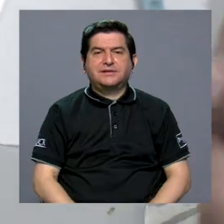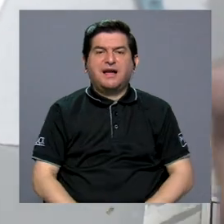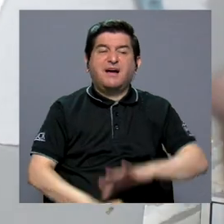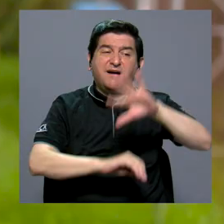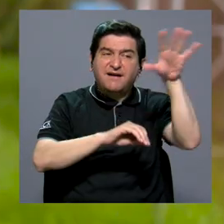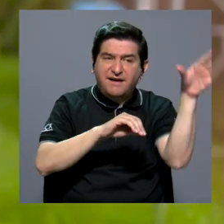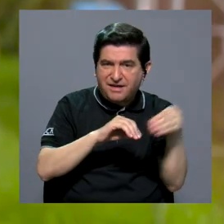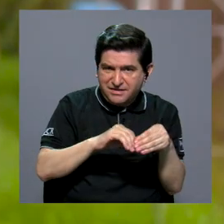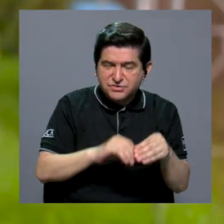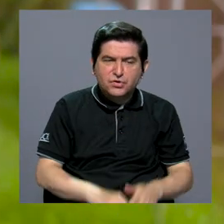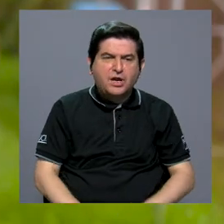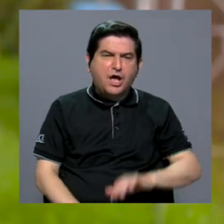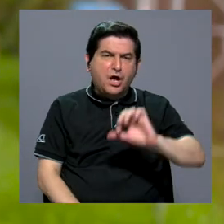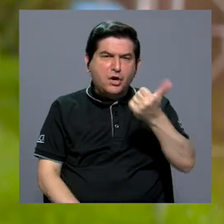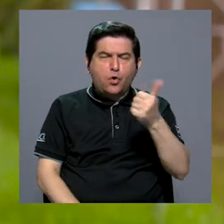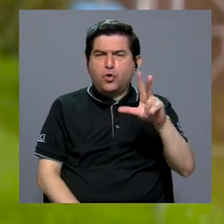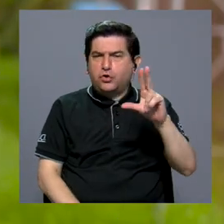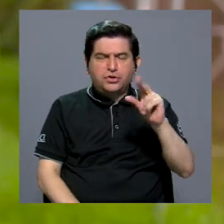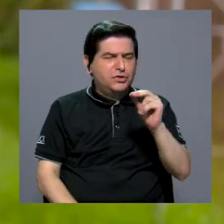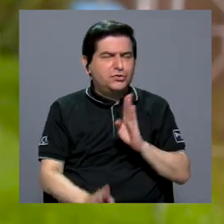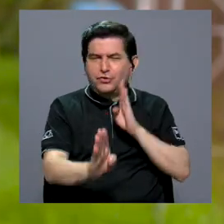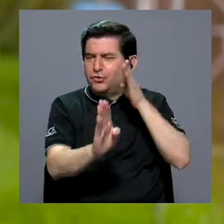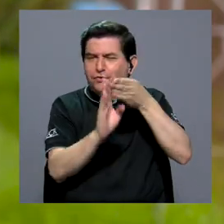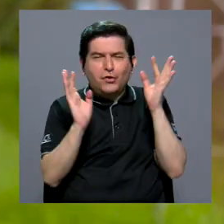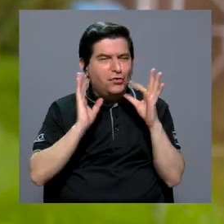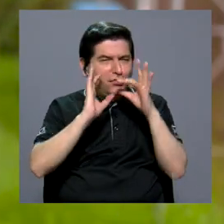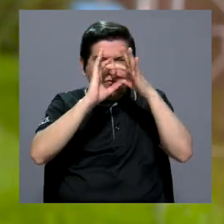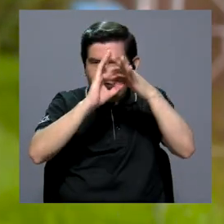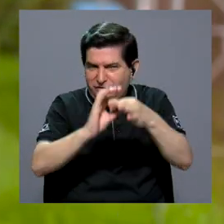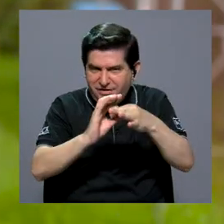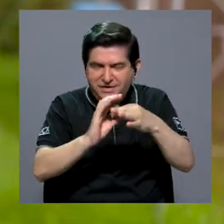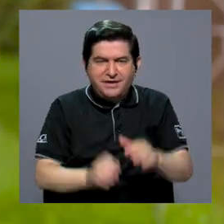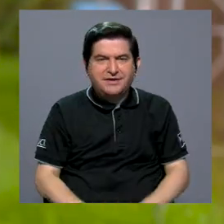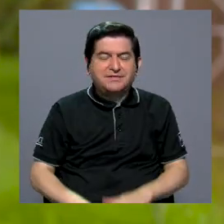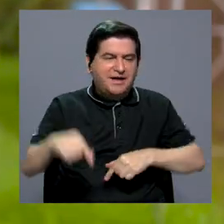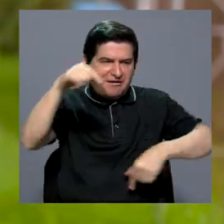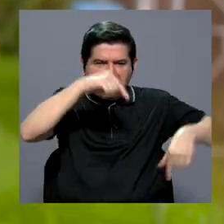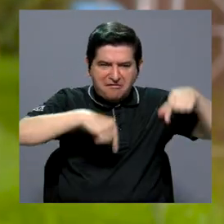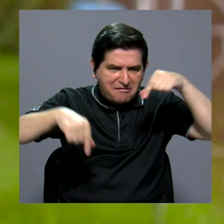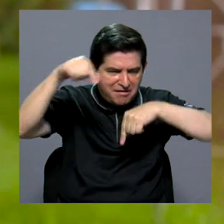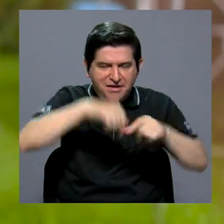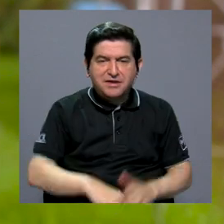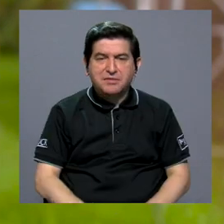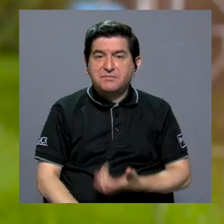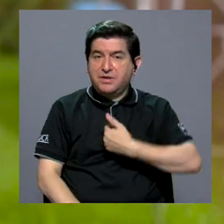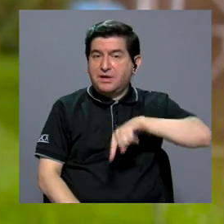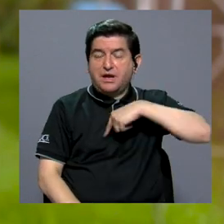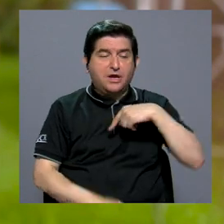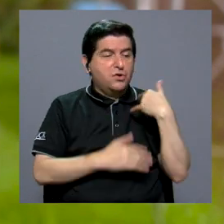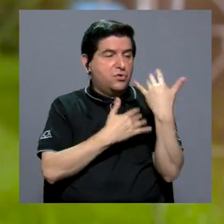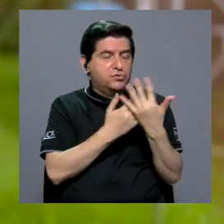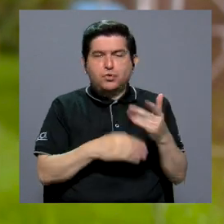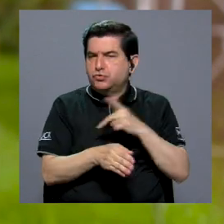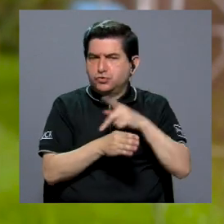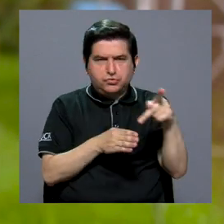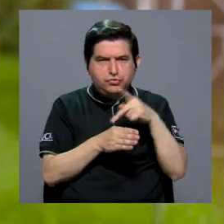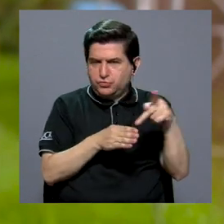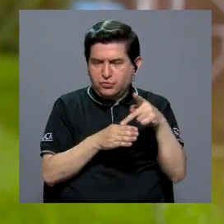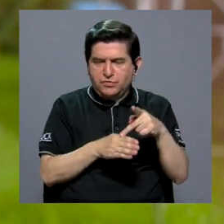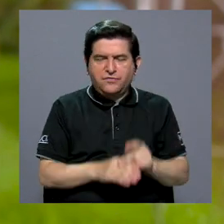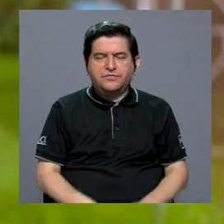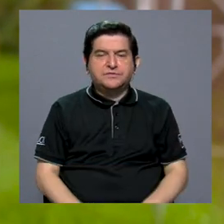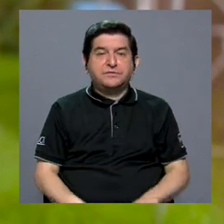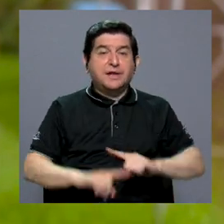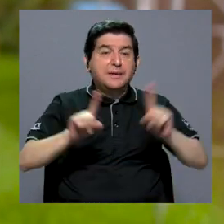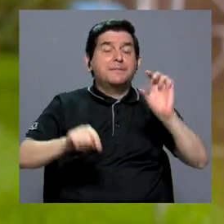fundamentales. Adicionalmente, algunas otras que no están directamente relacionadas con la química, que no esperamos que sean profesionales